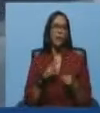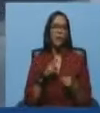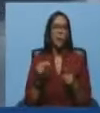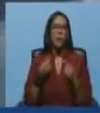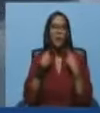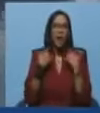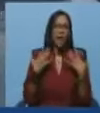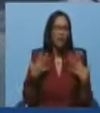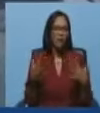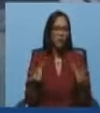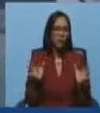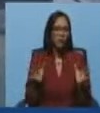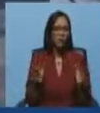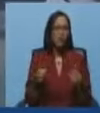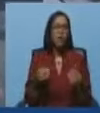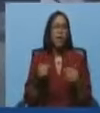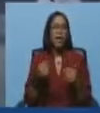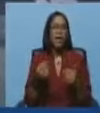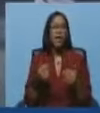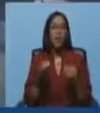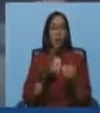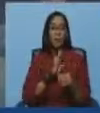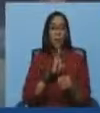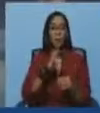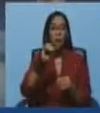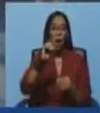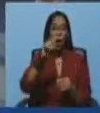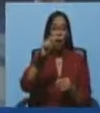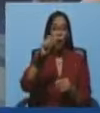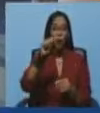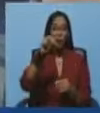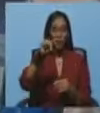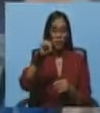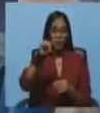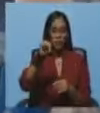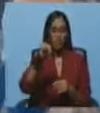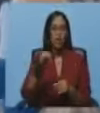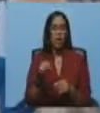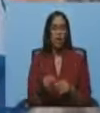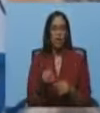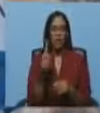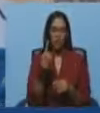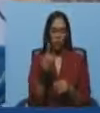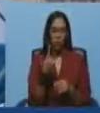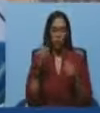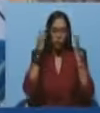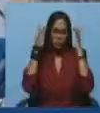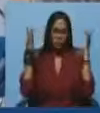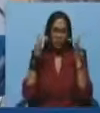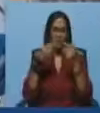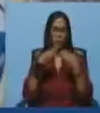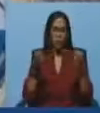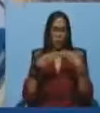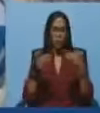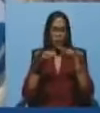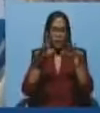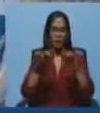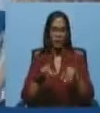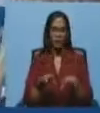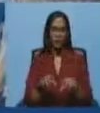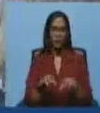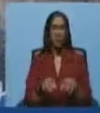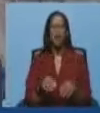moda banal, digamos, sino porque es que es la propia OTAN, a través de un intelectual que se publicó un documento que se llama François